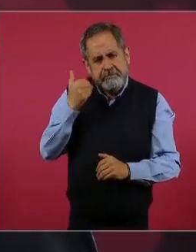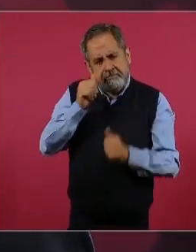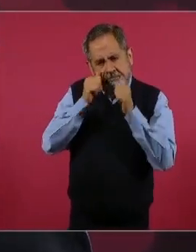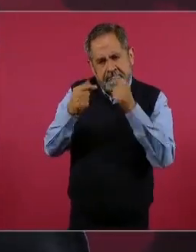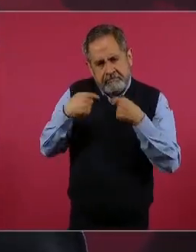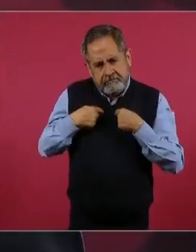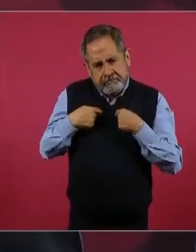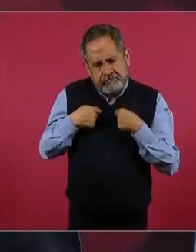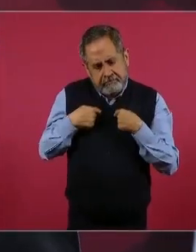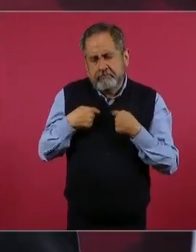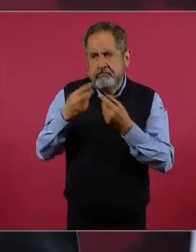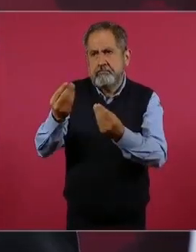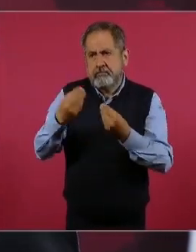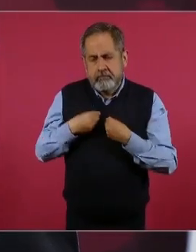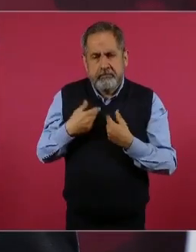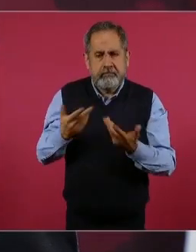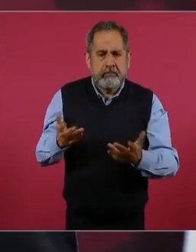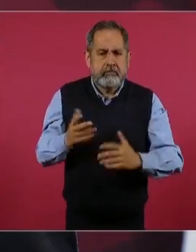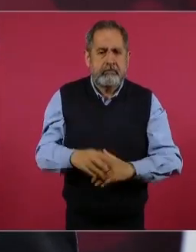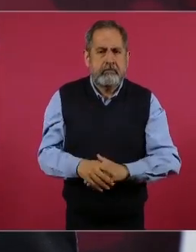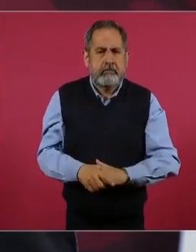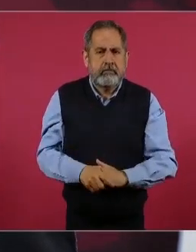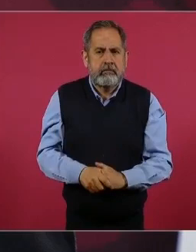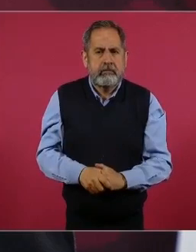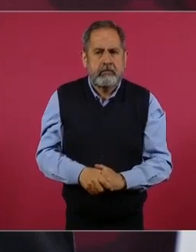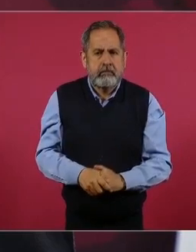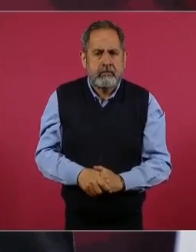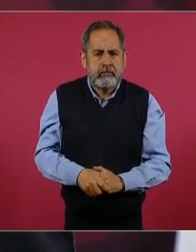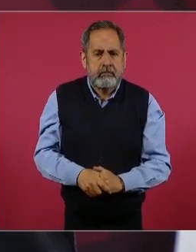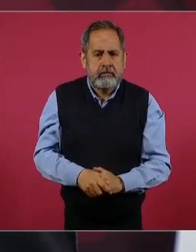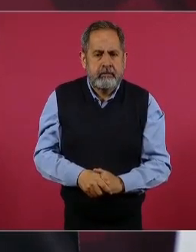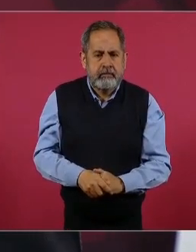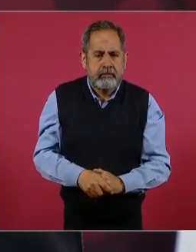¿no? Entonces,